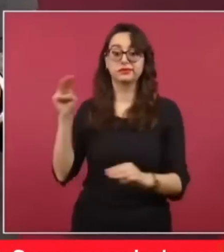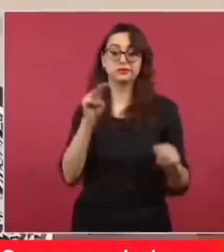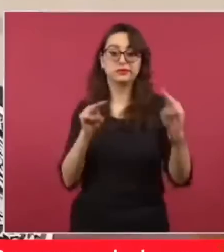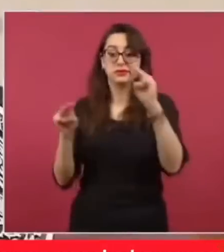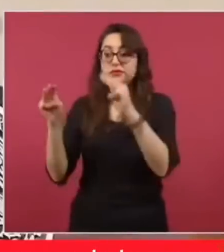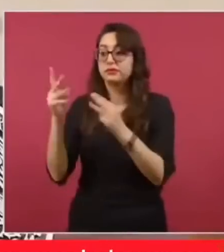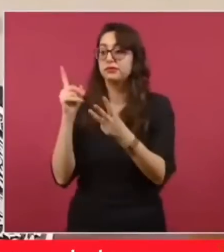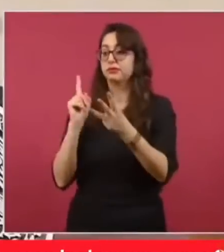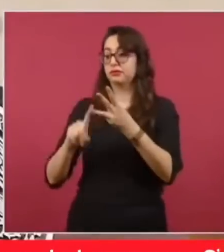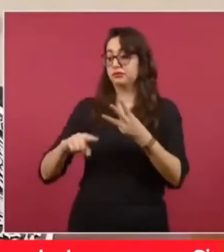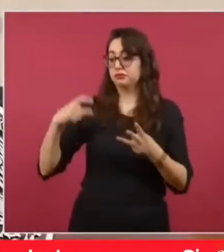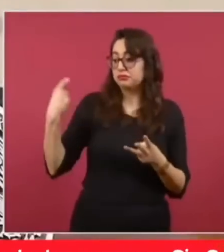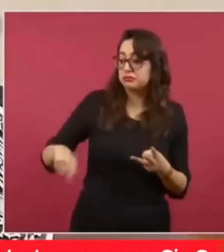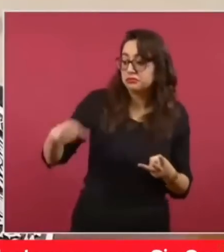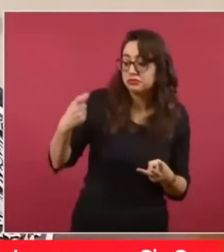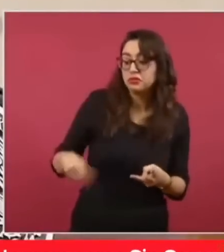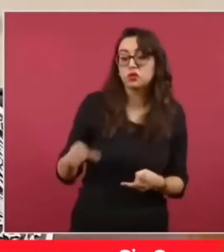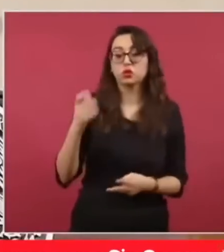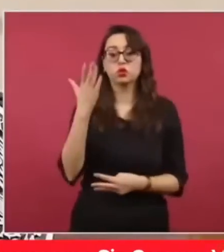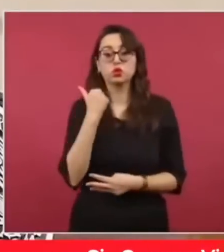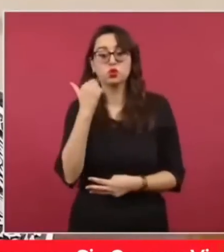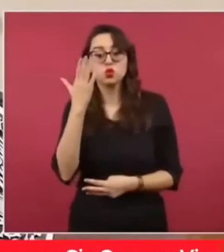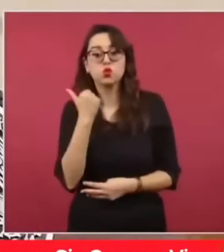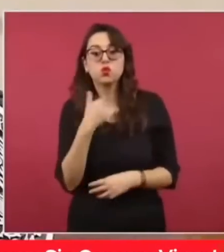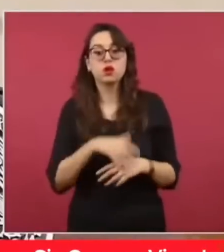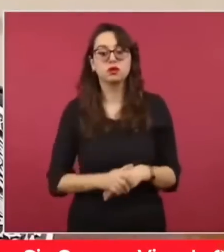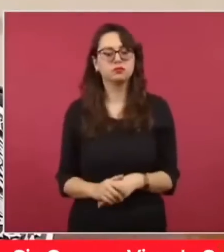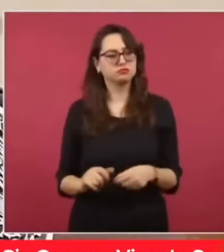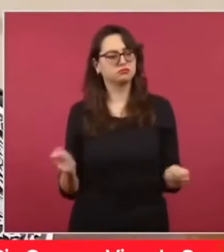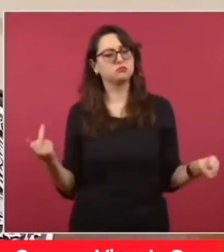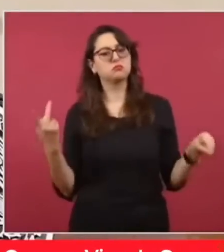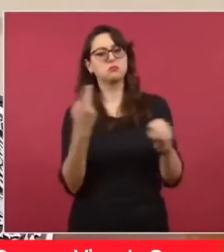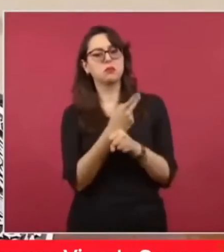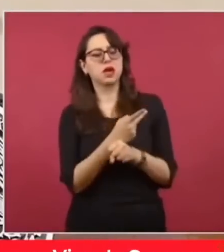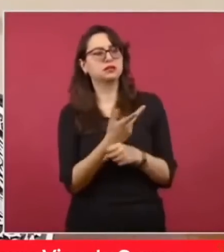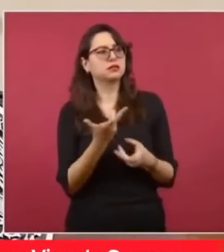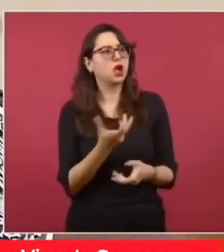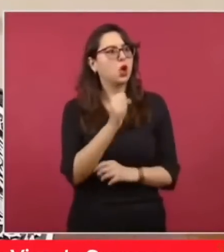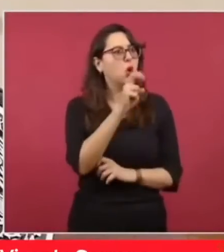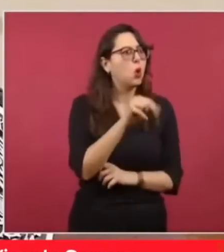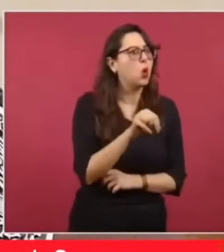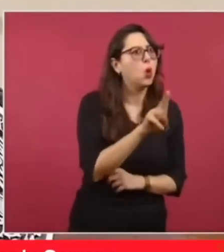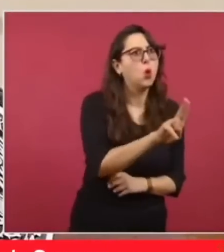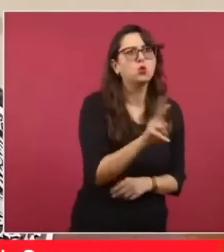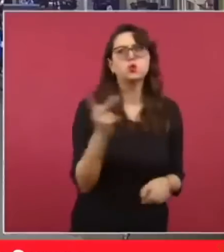peruana? ¿Dónde están los pronunciamientos de la ONU,